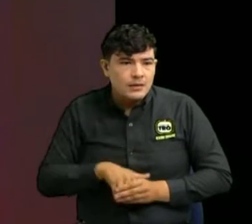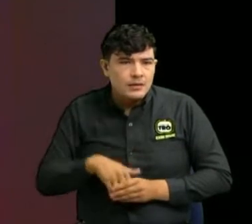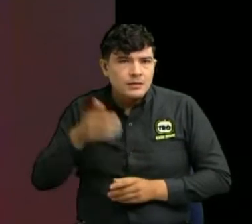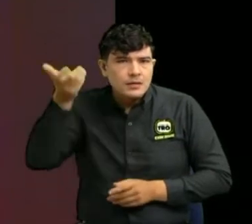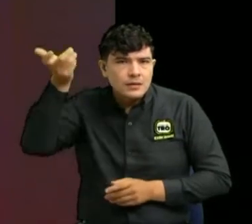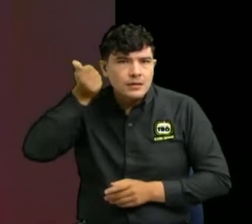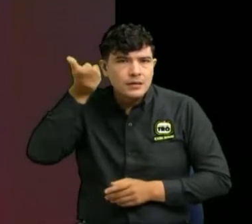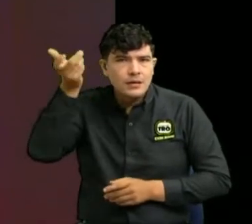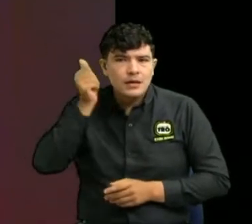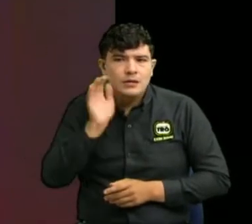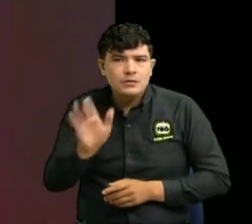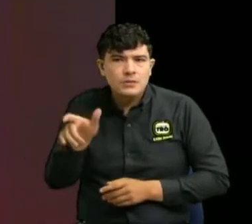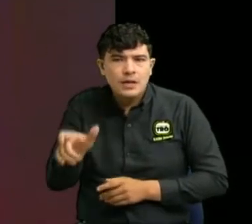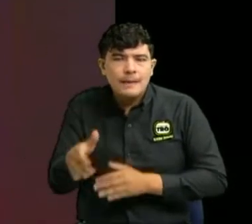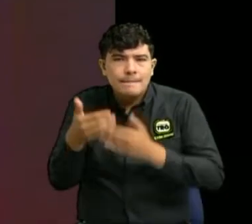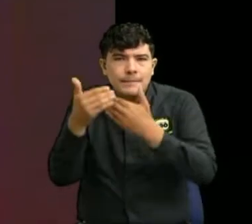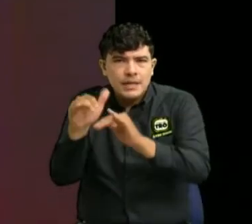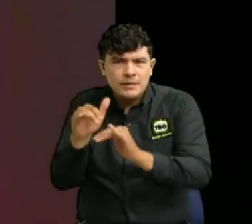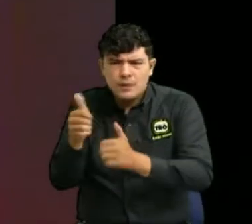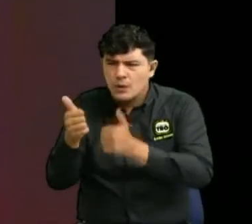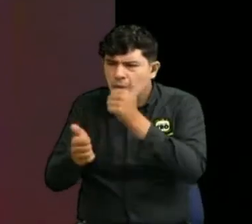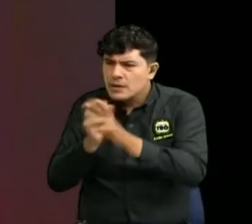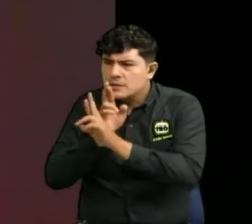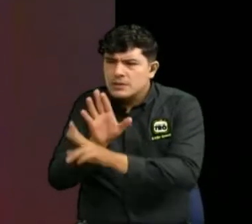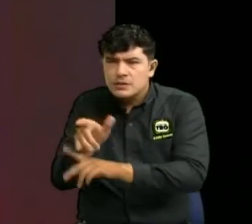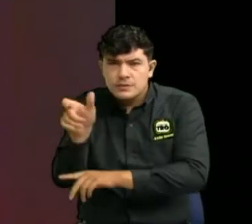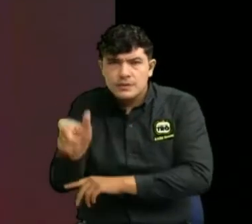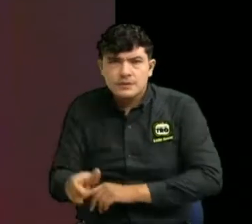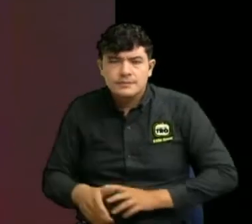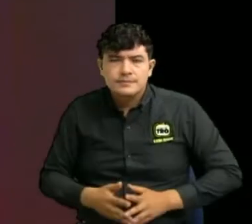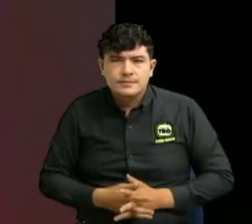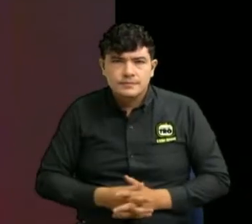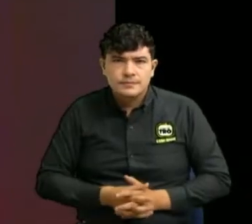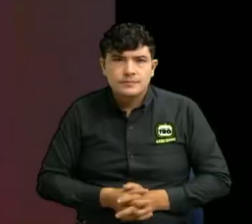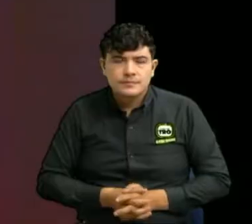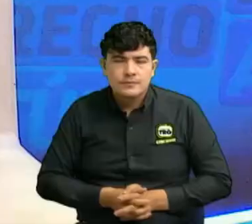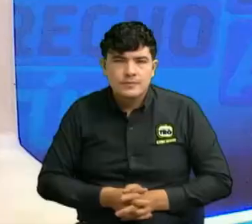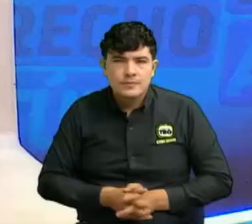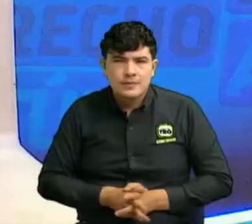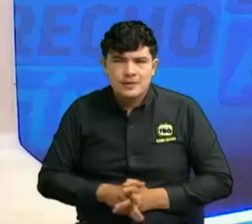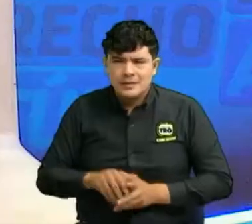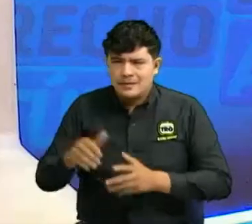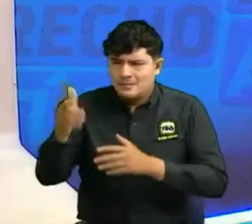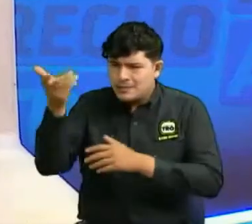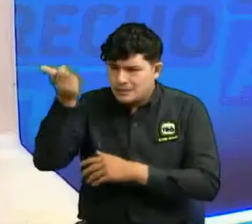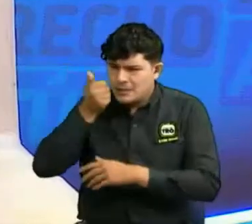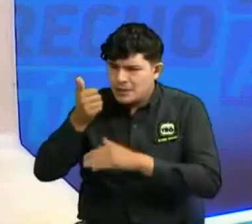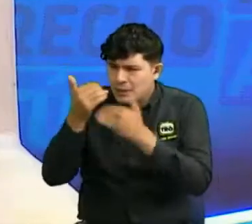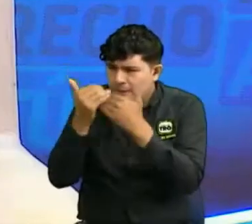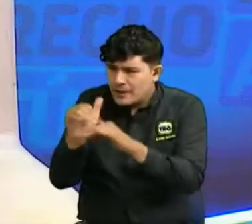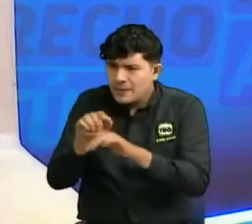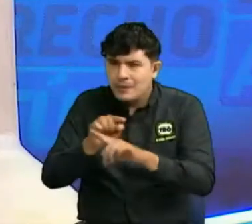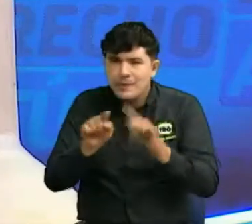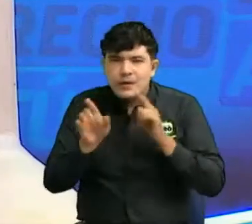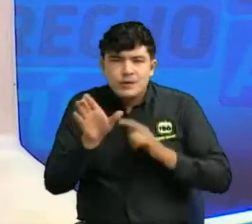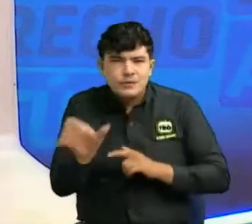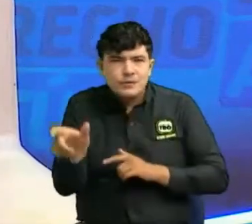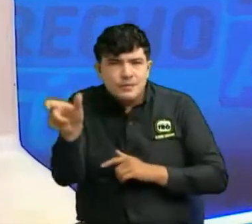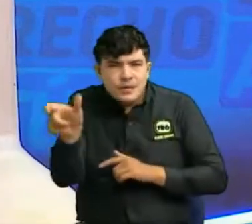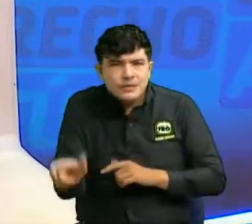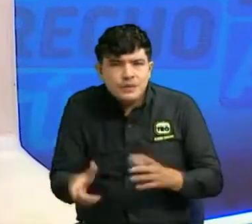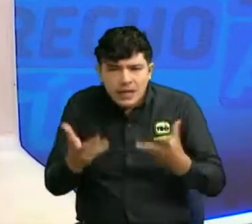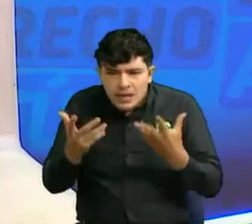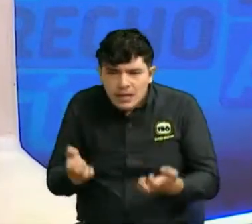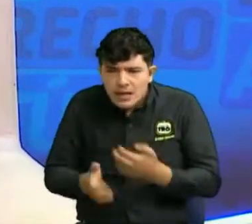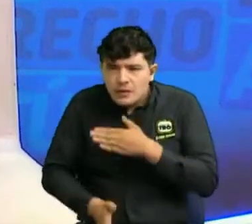ya que solo la pensionaron por un mínimo. ¿Qué le podemos responder a nuestra televidente Viviana Beltrán? La pensionaron solo por un mínimo, pero esta persona quiere